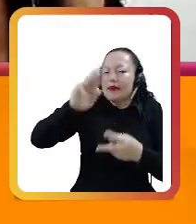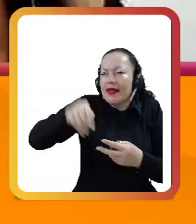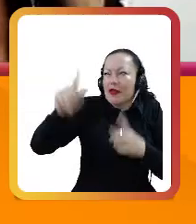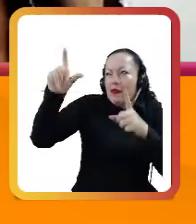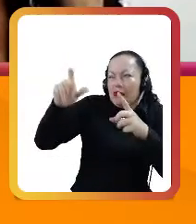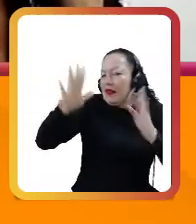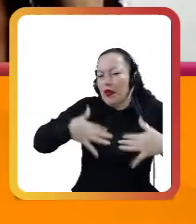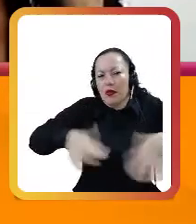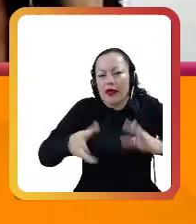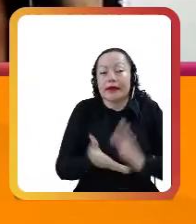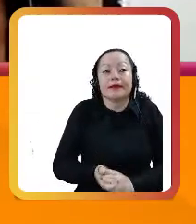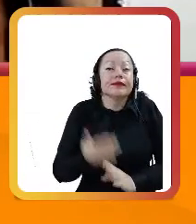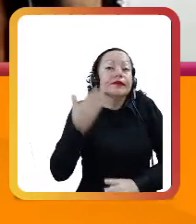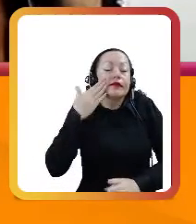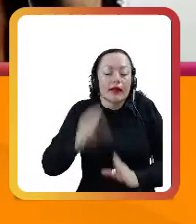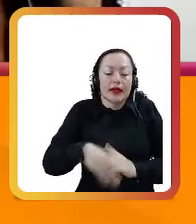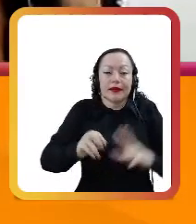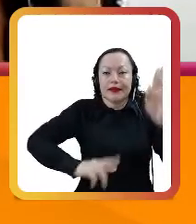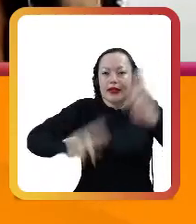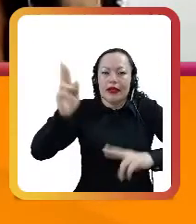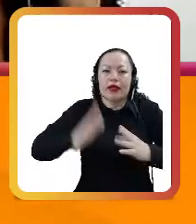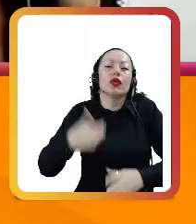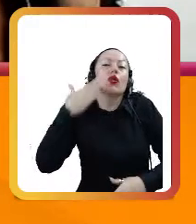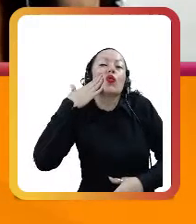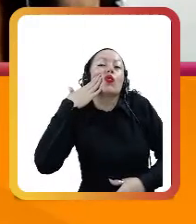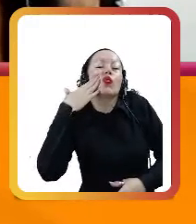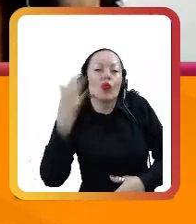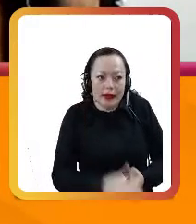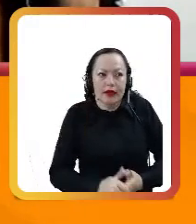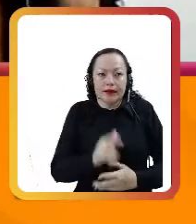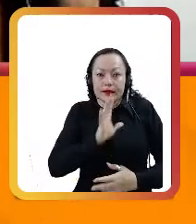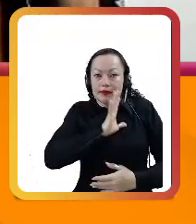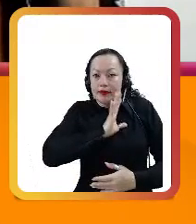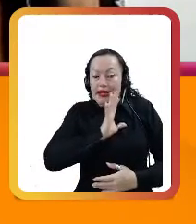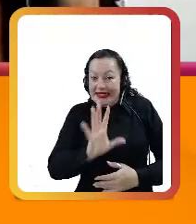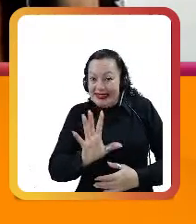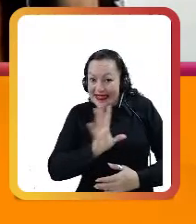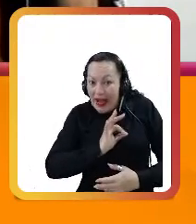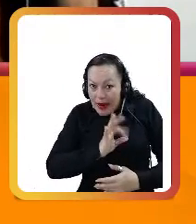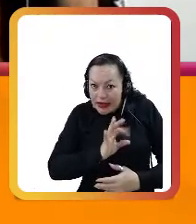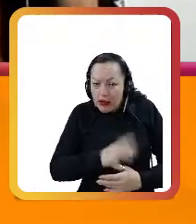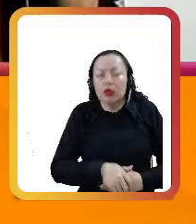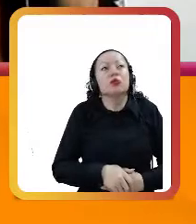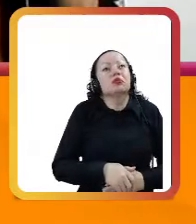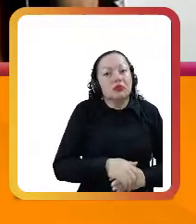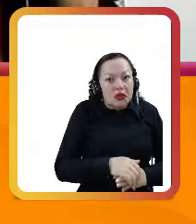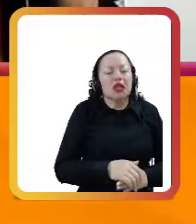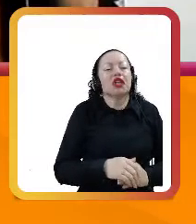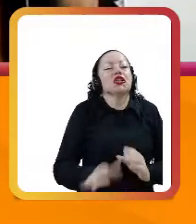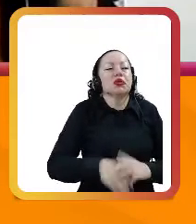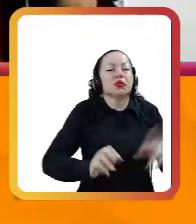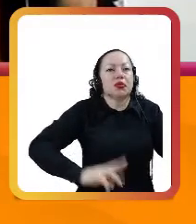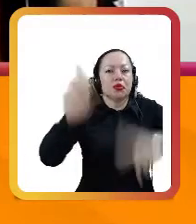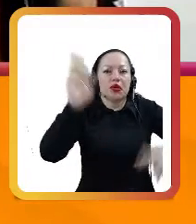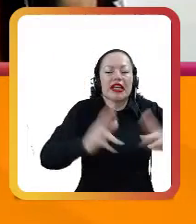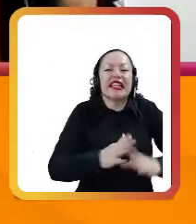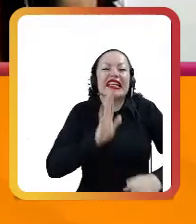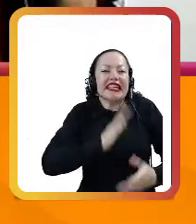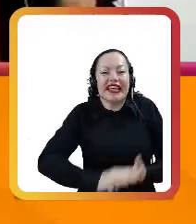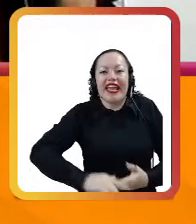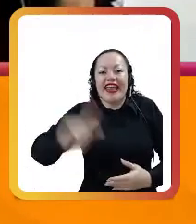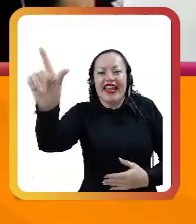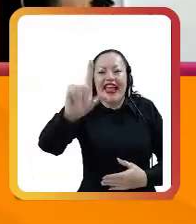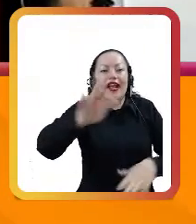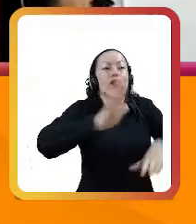El sorteo se hace el fin de semana, y el día lunes estaremos conociendo quién se lleva el regalito. ¿Quiénes se